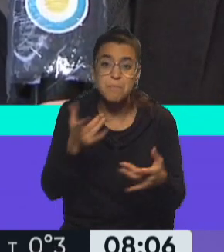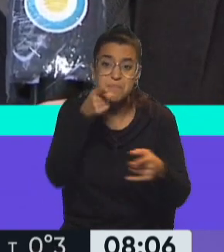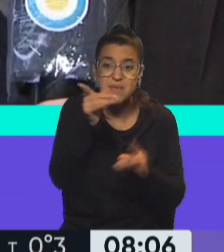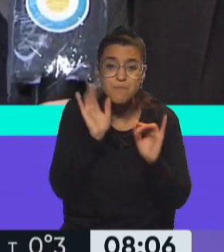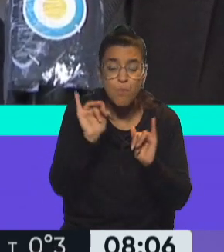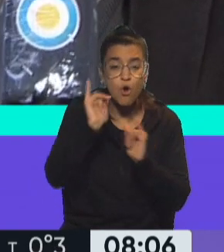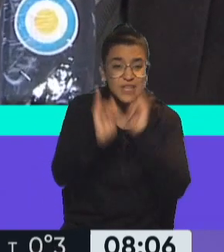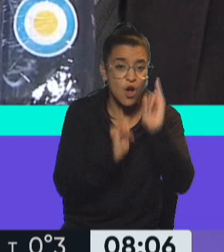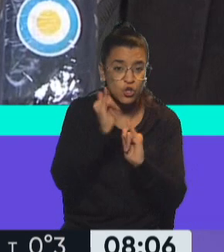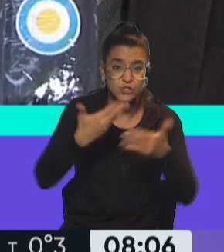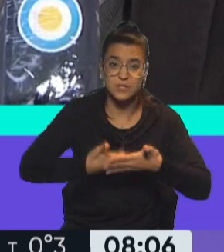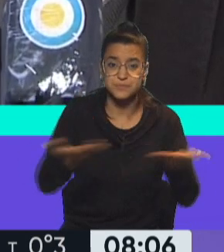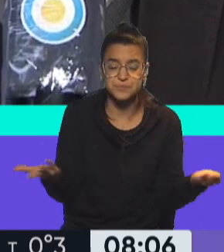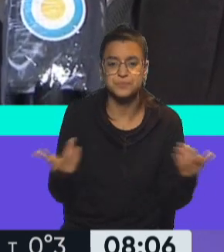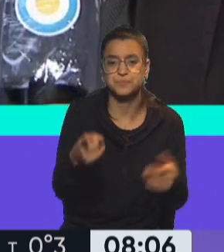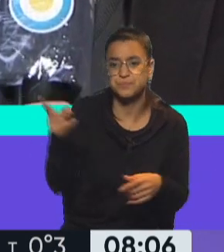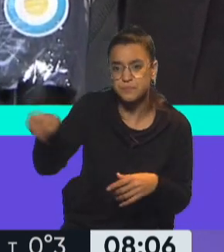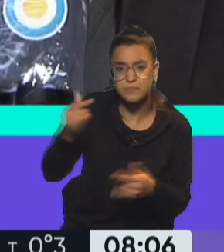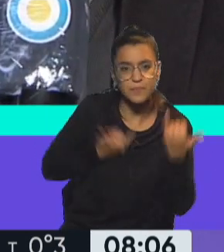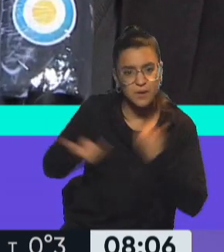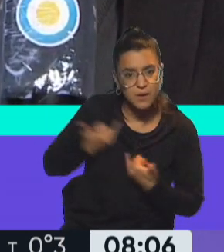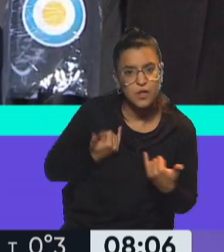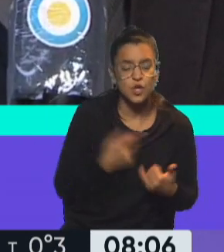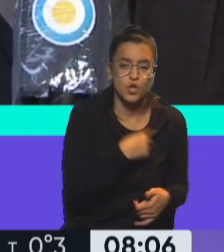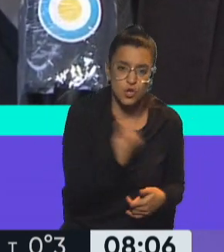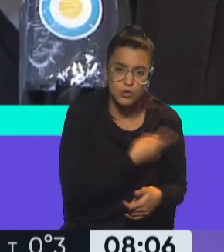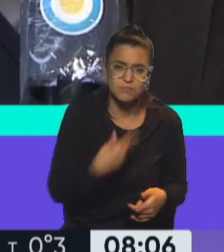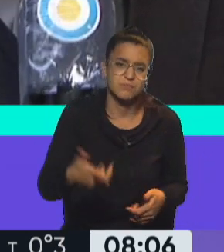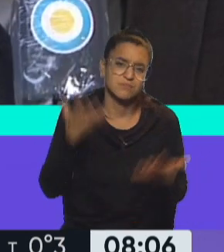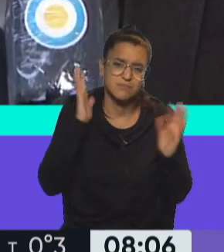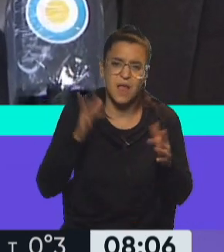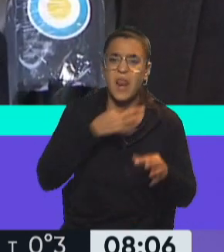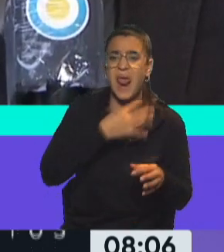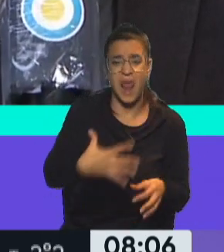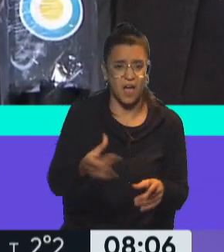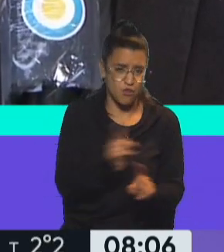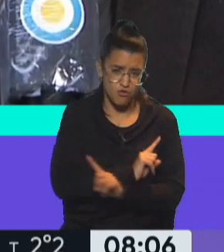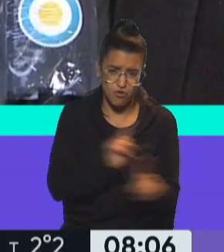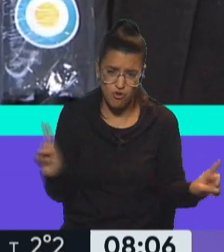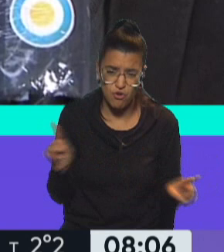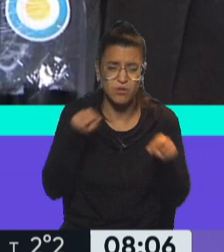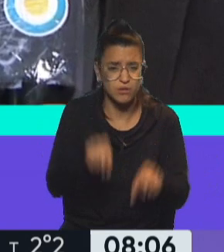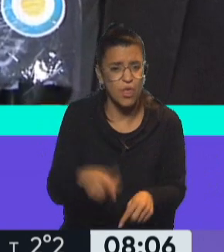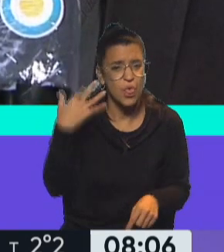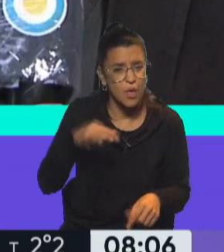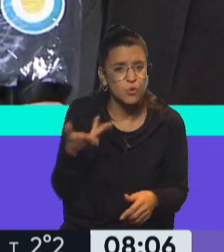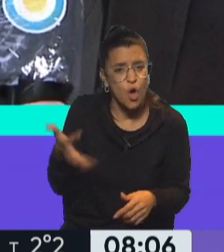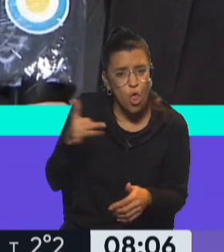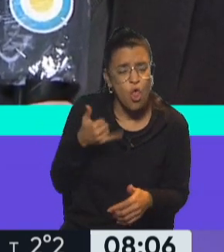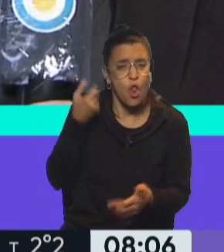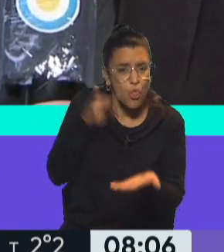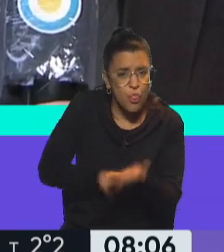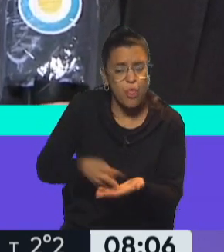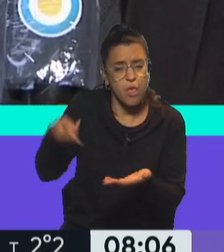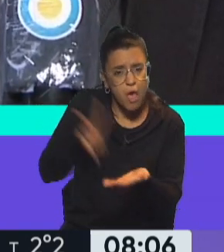está compartiendo con todo el país, por lo que nos está contando, estamos lejísimos de relajarnos, ¿verdad? Y esto hay que machacarlo todos los días porque hay